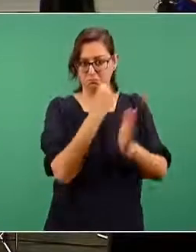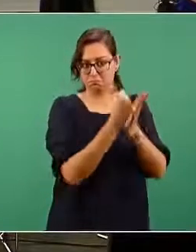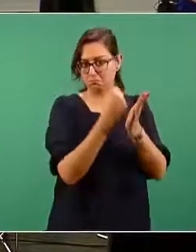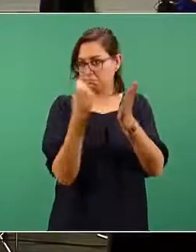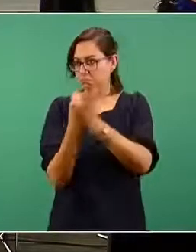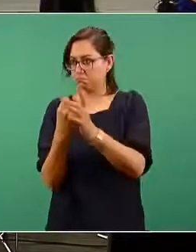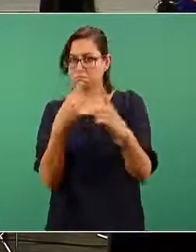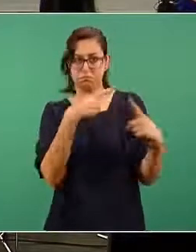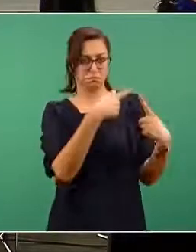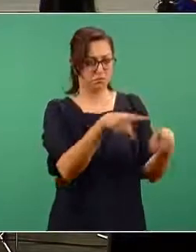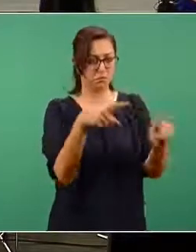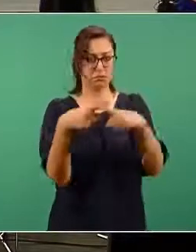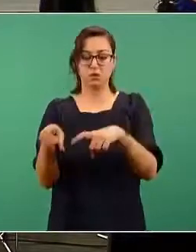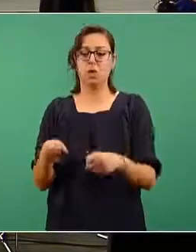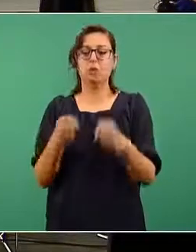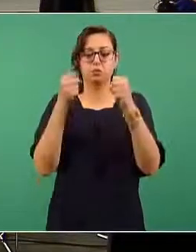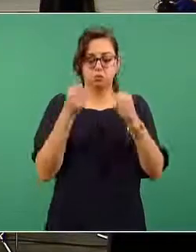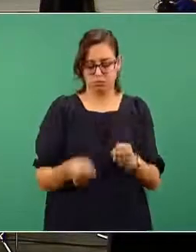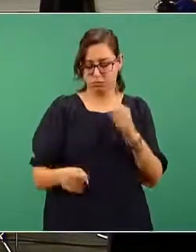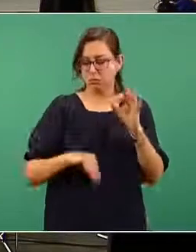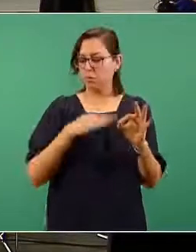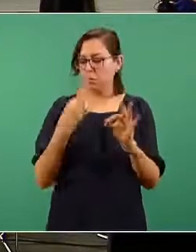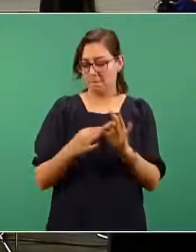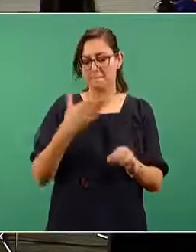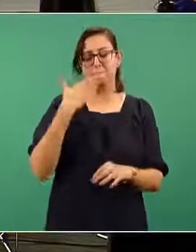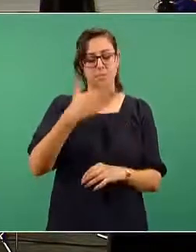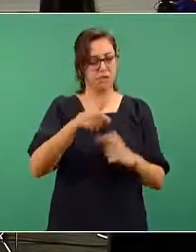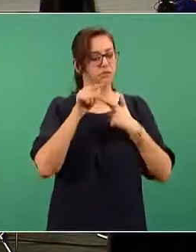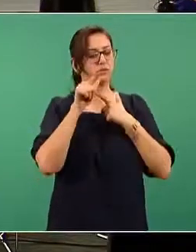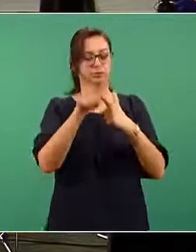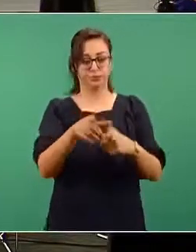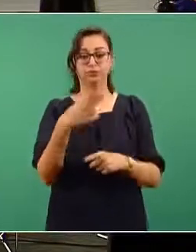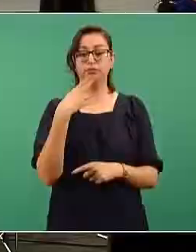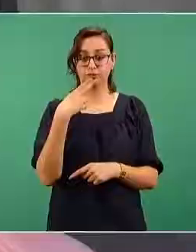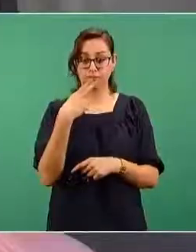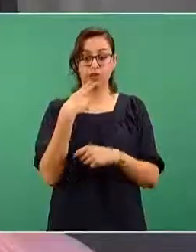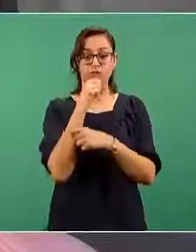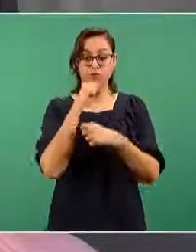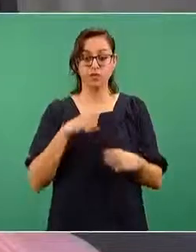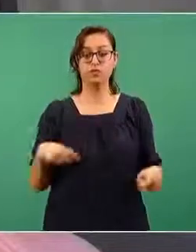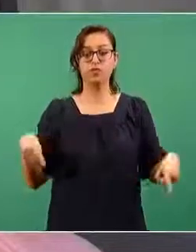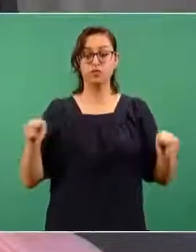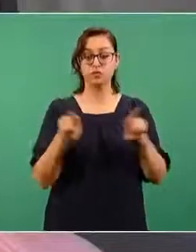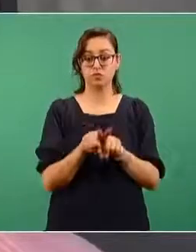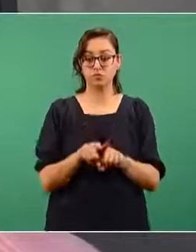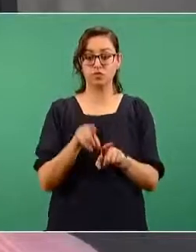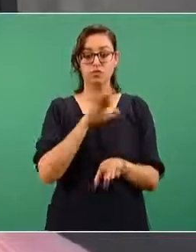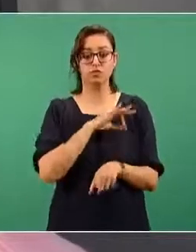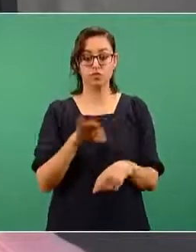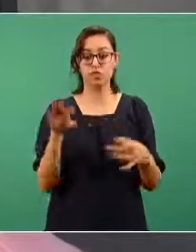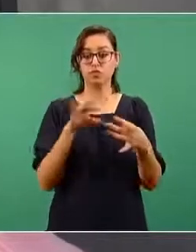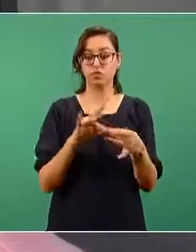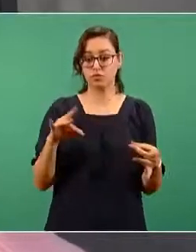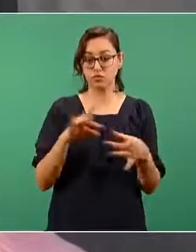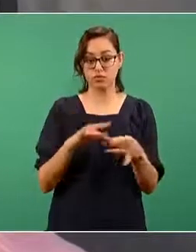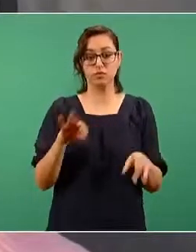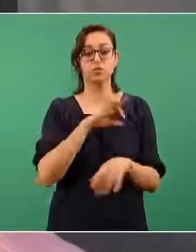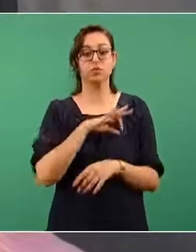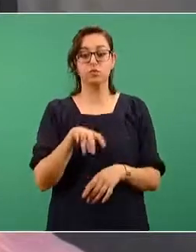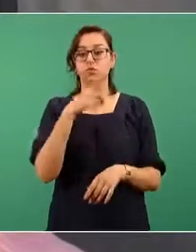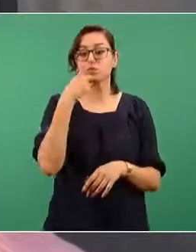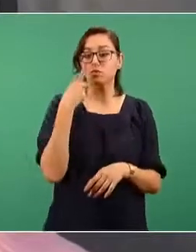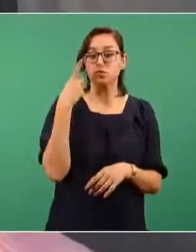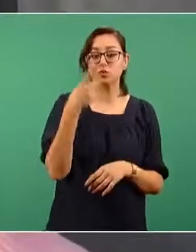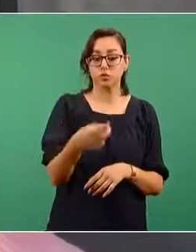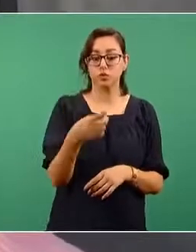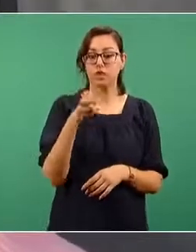eficaces, y se continuará utilizando estas vacunas, y se considerará también con extremado cuidado el estudio